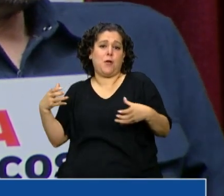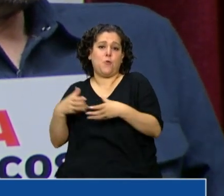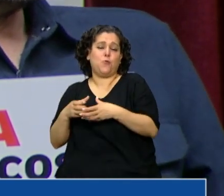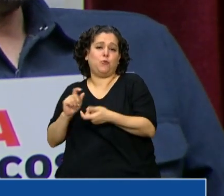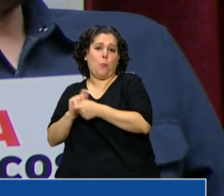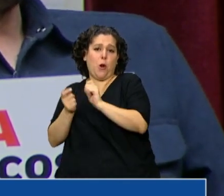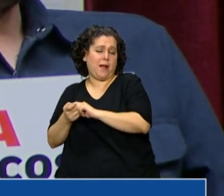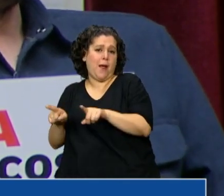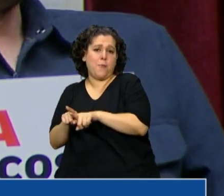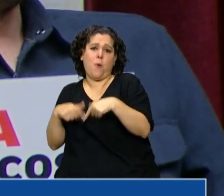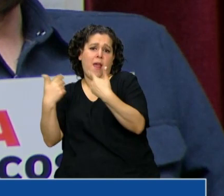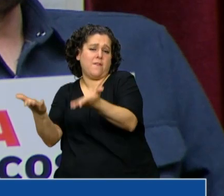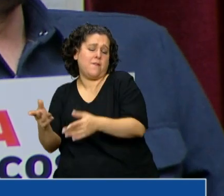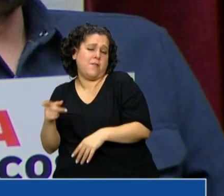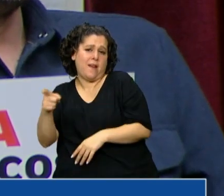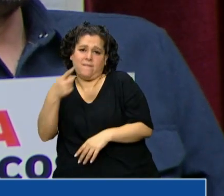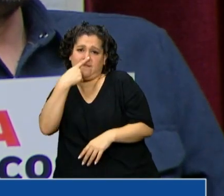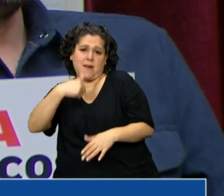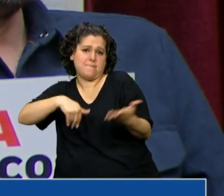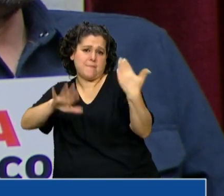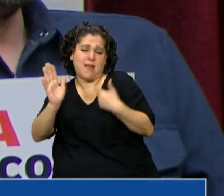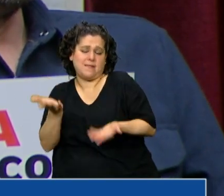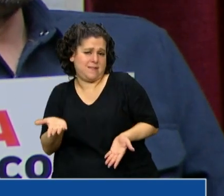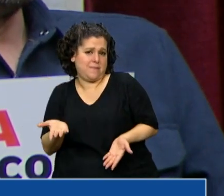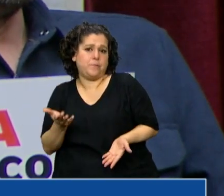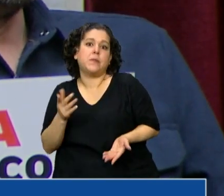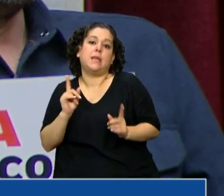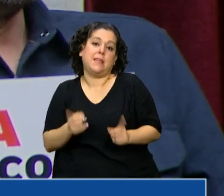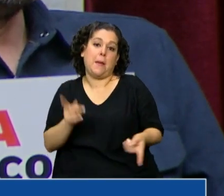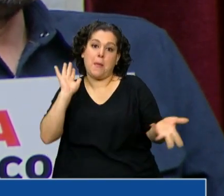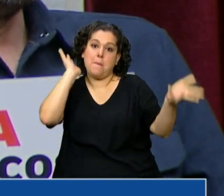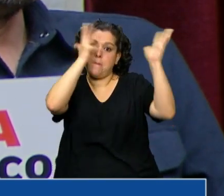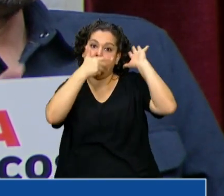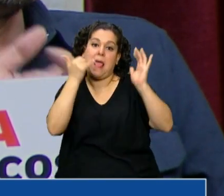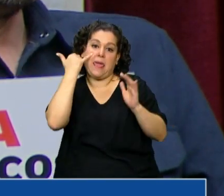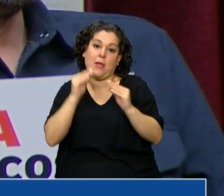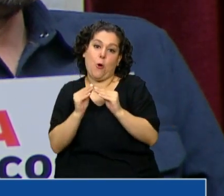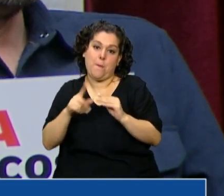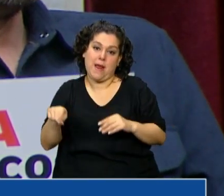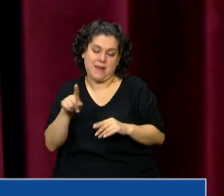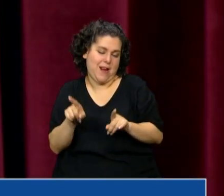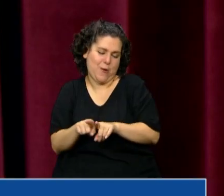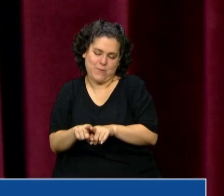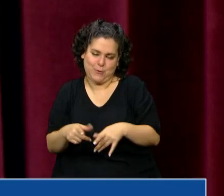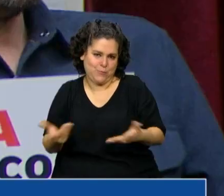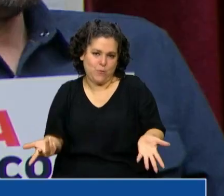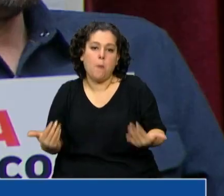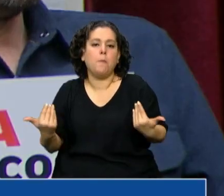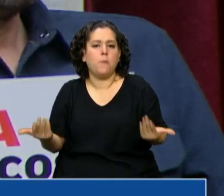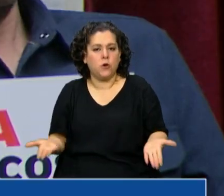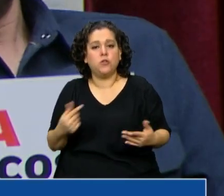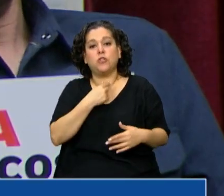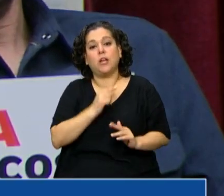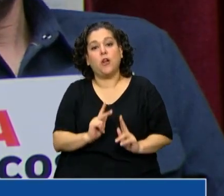el Cambio y, por supuesto, ni que hablar de los Milei y compañía. Entonces, en ese sentido, quiero